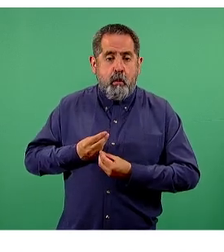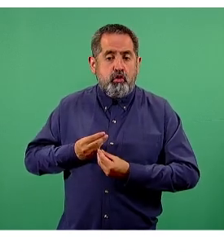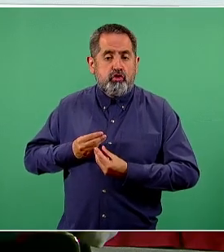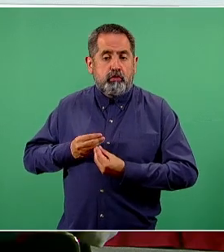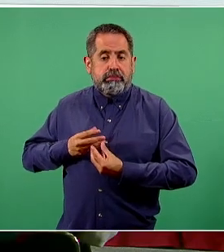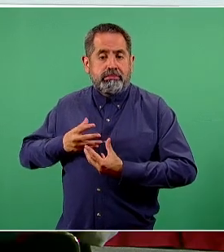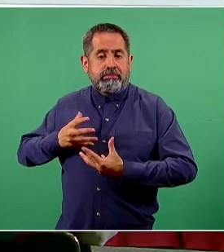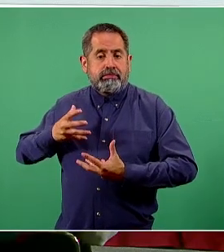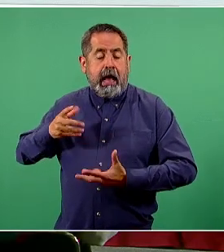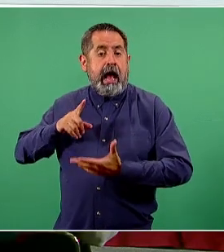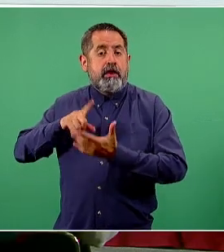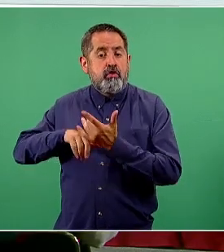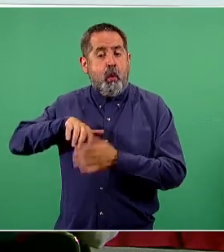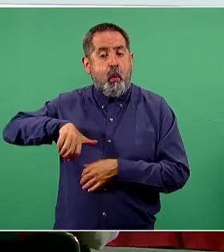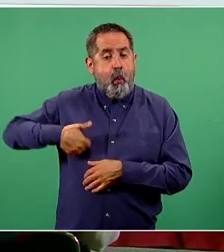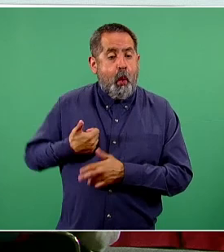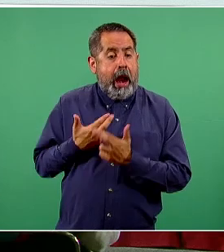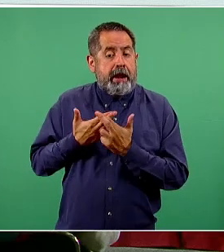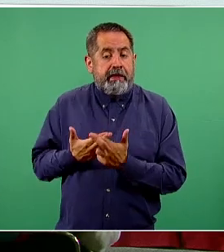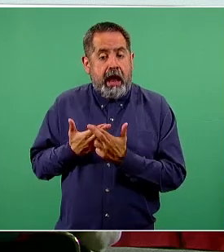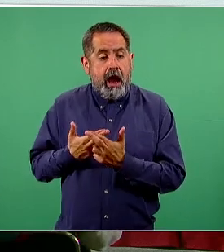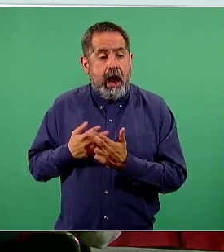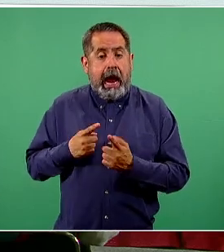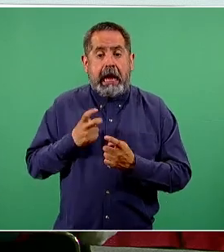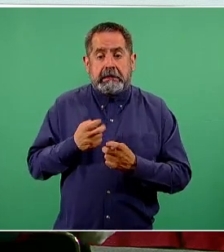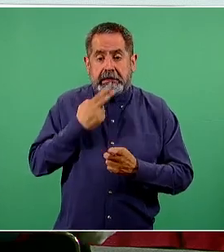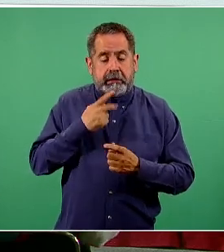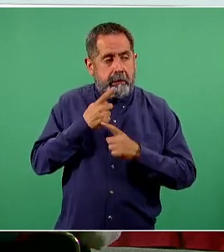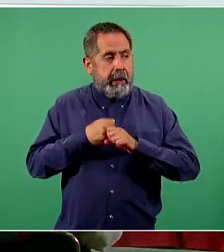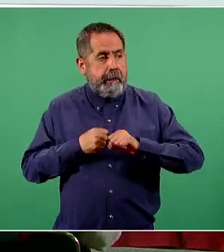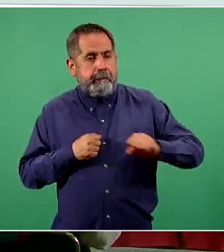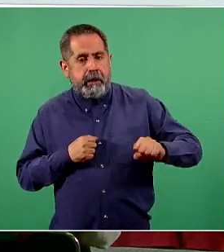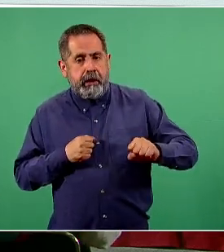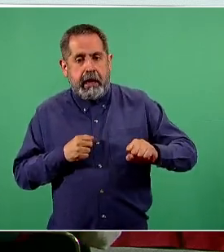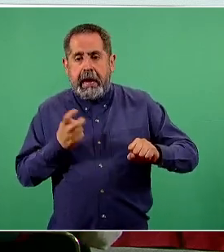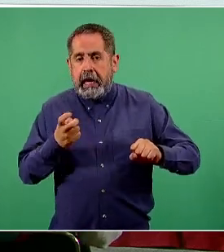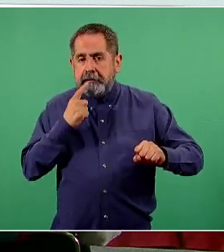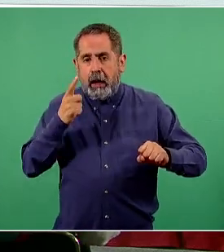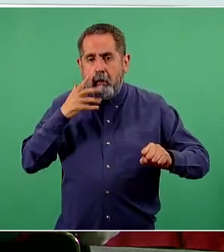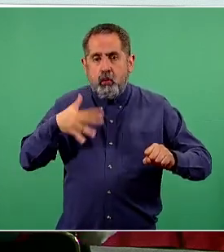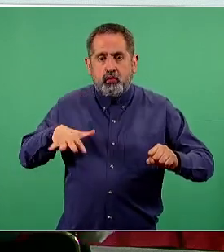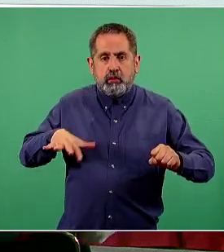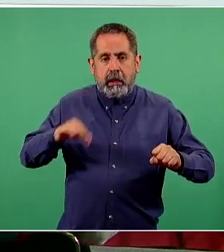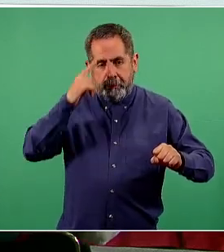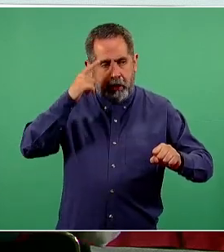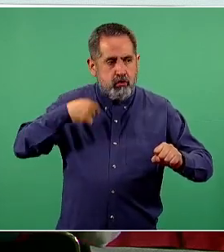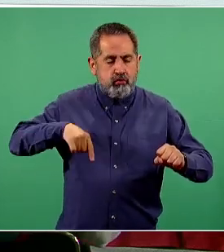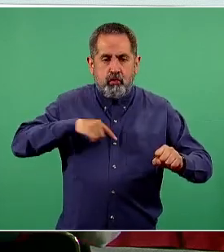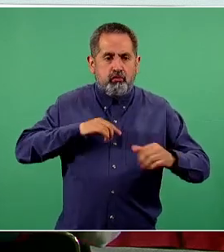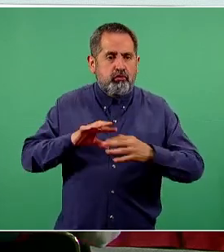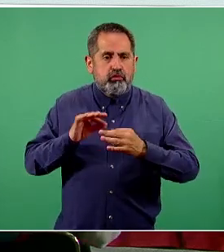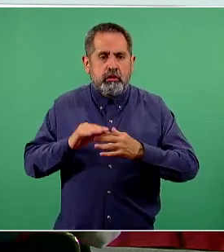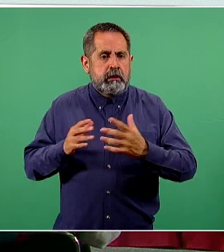que son estos. Esos son los anticuerpos IgG que buscamos en la población. Si una